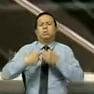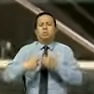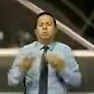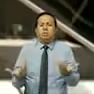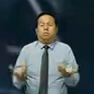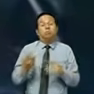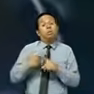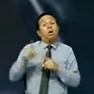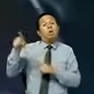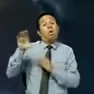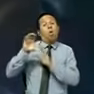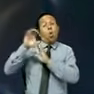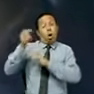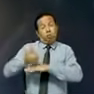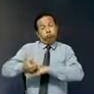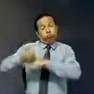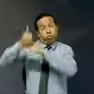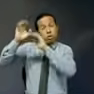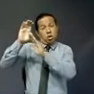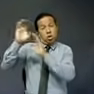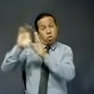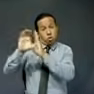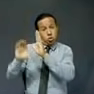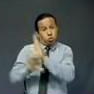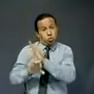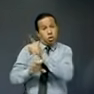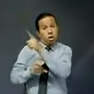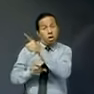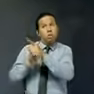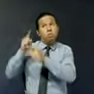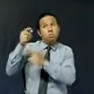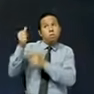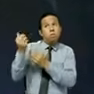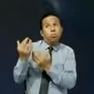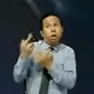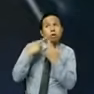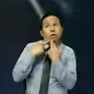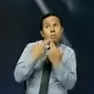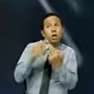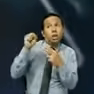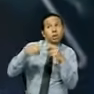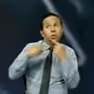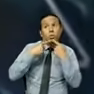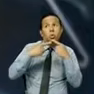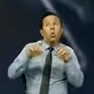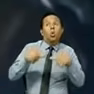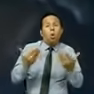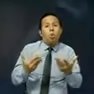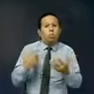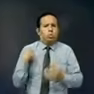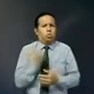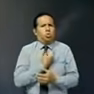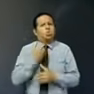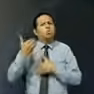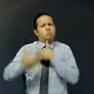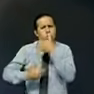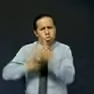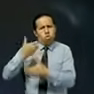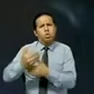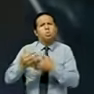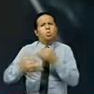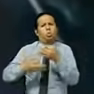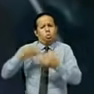que dirima. Entonces, frente a eso, obviamente, nosotros vamos a ejercer todas las acciones que está el ordenamiento jurídico y será la